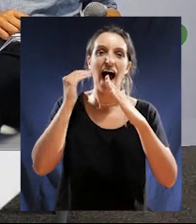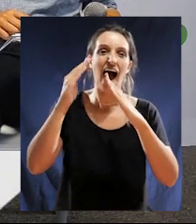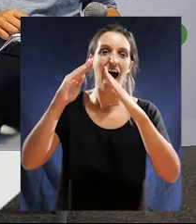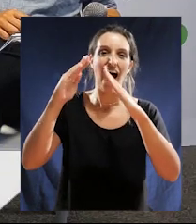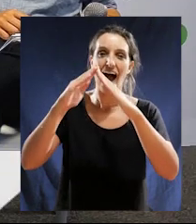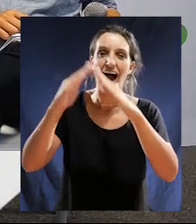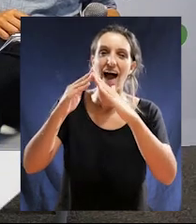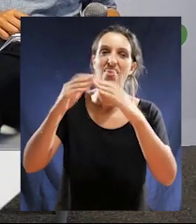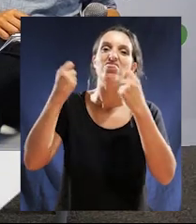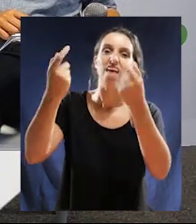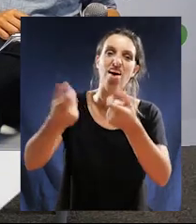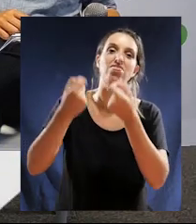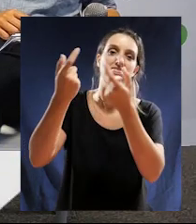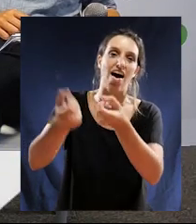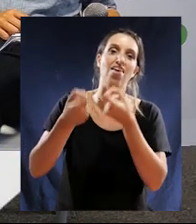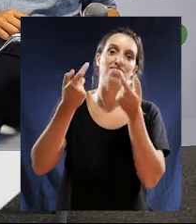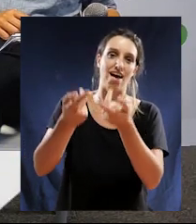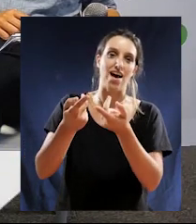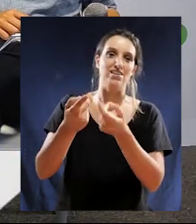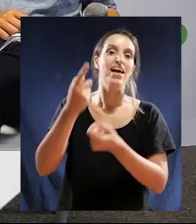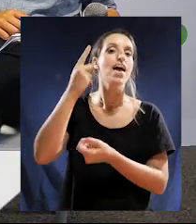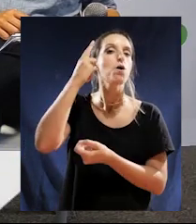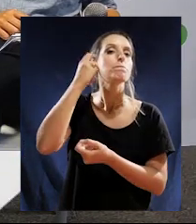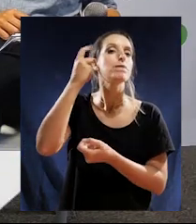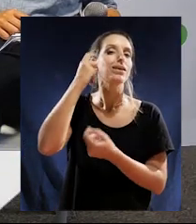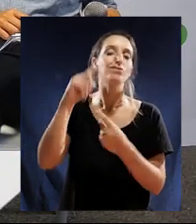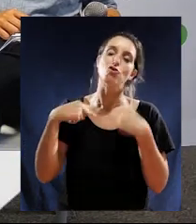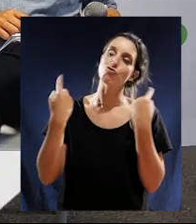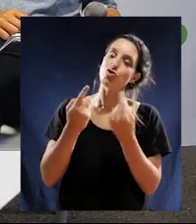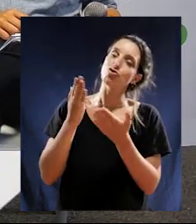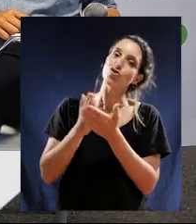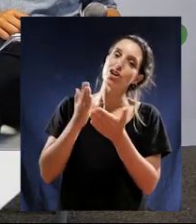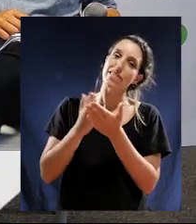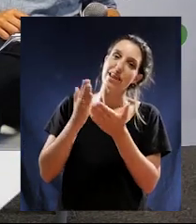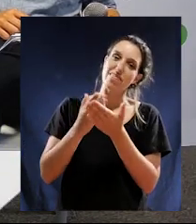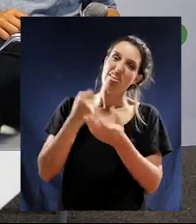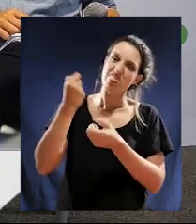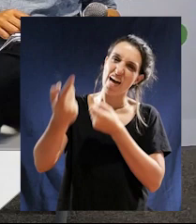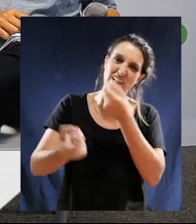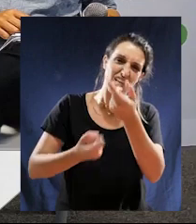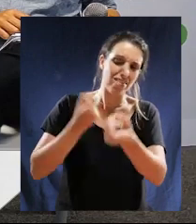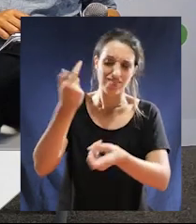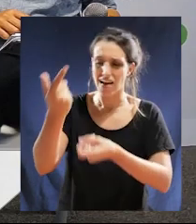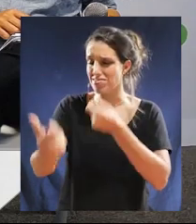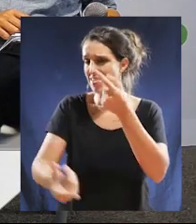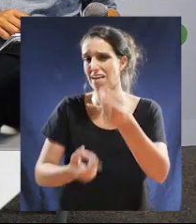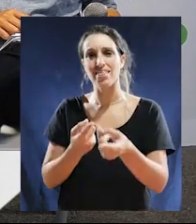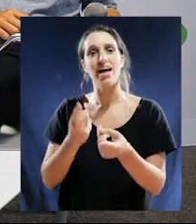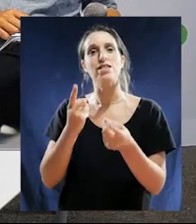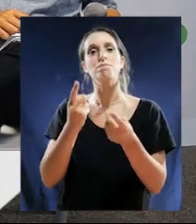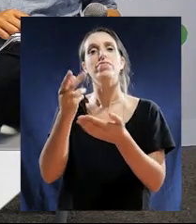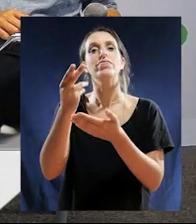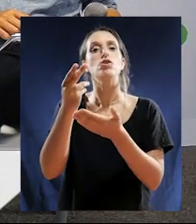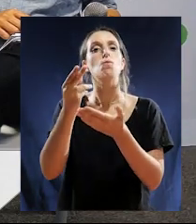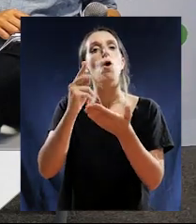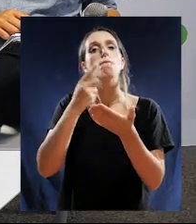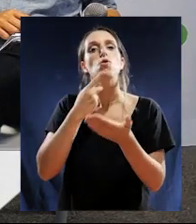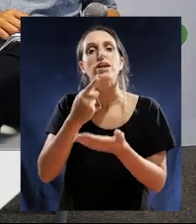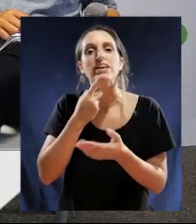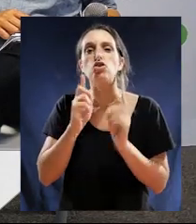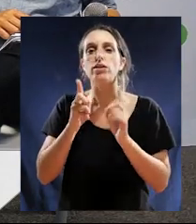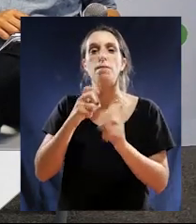hay que extremar la experiencia de la solidaridad tanto desde el diseño de las políticas como desde la acción ciudadana